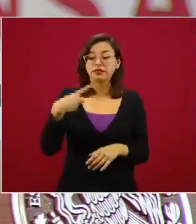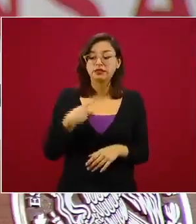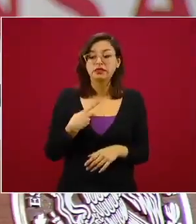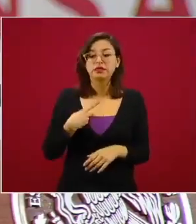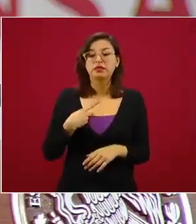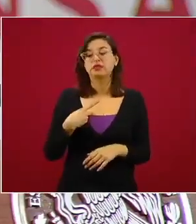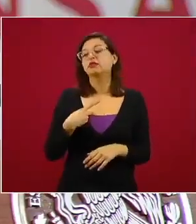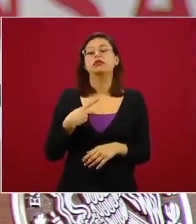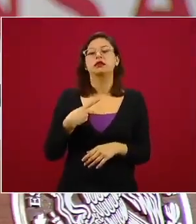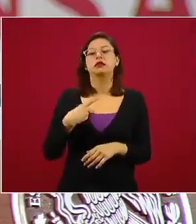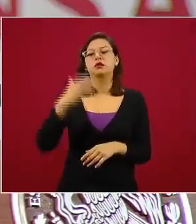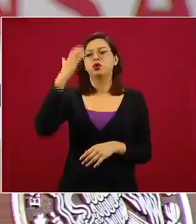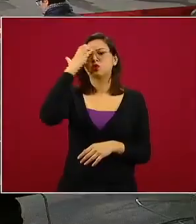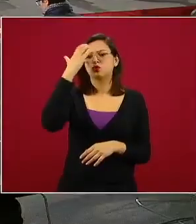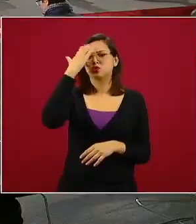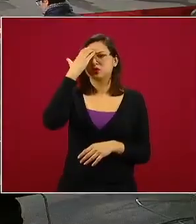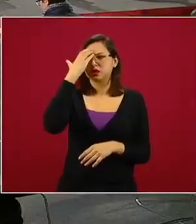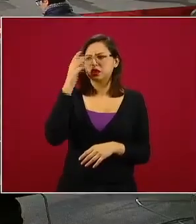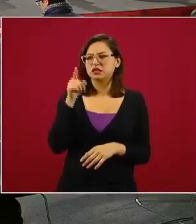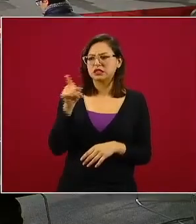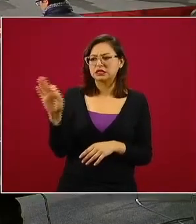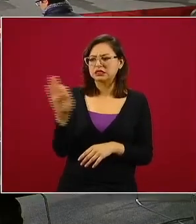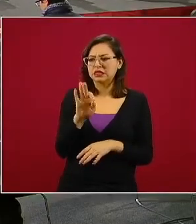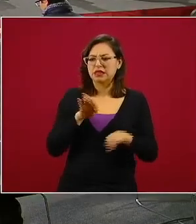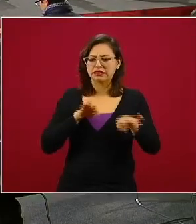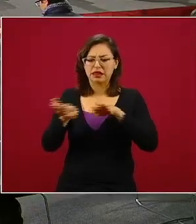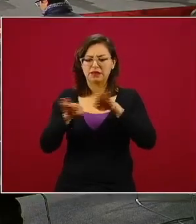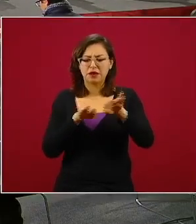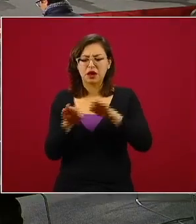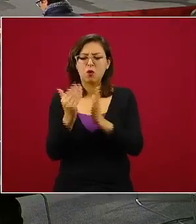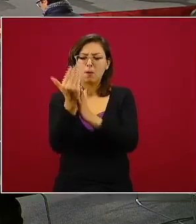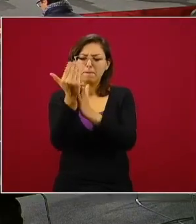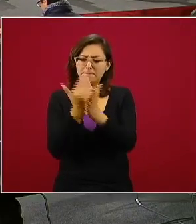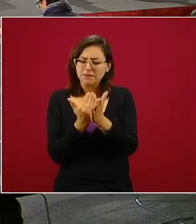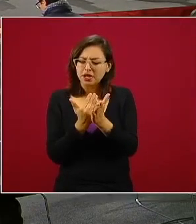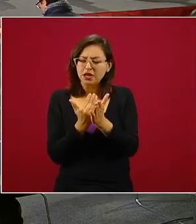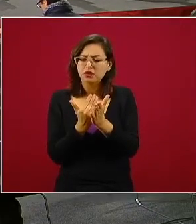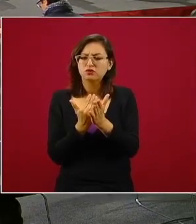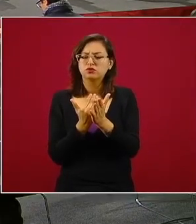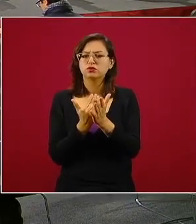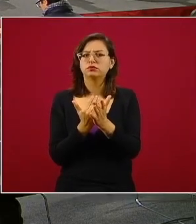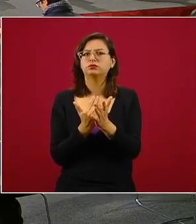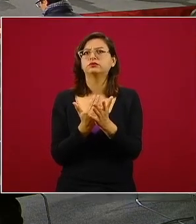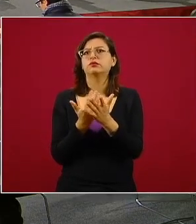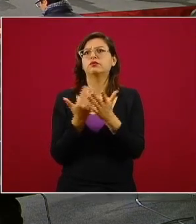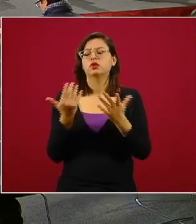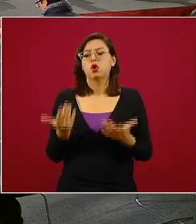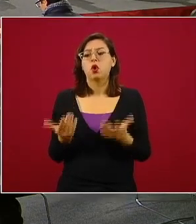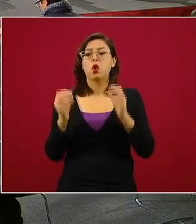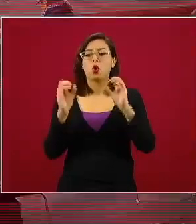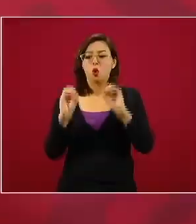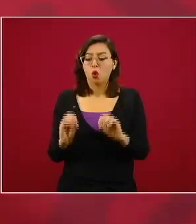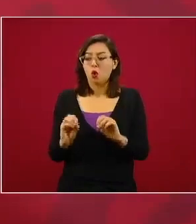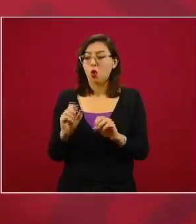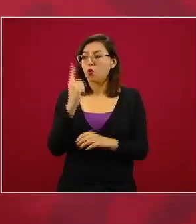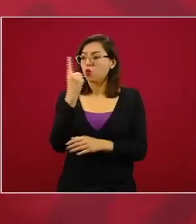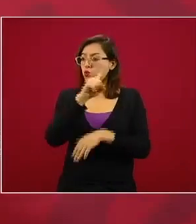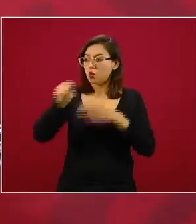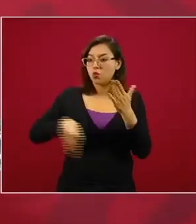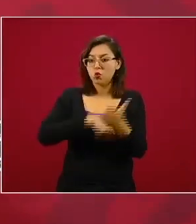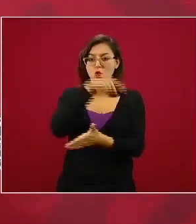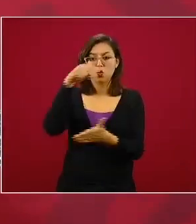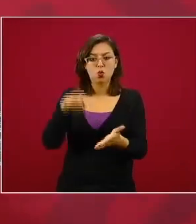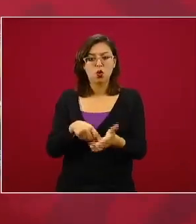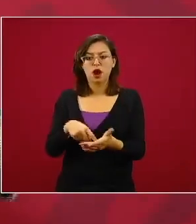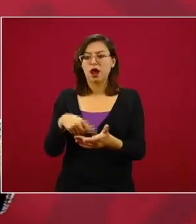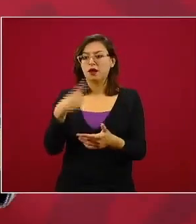podemos acortar su jornada de trabajo, si podemos destinarles espacios exclusivos para